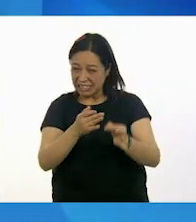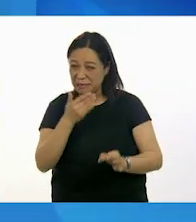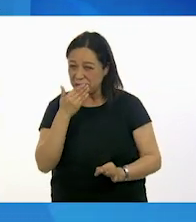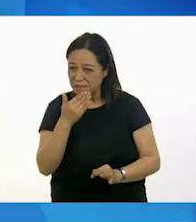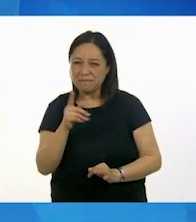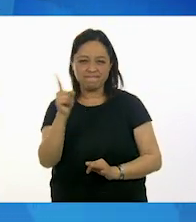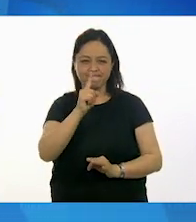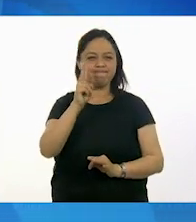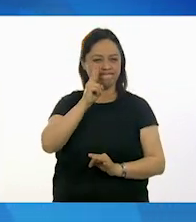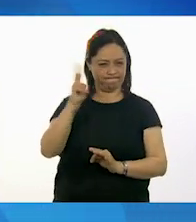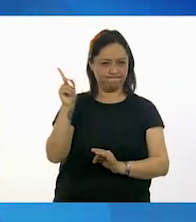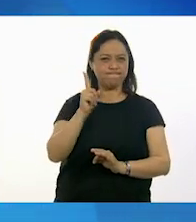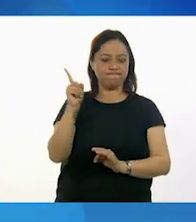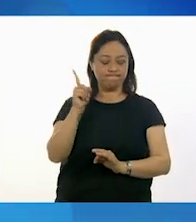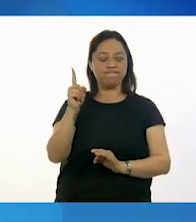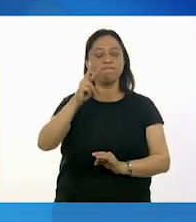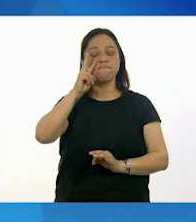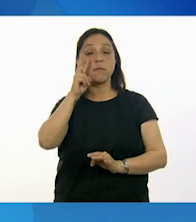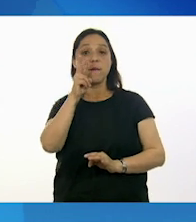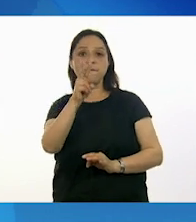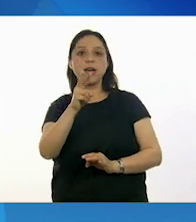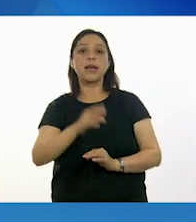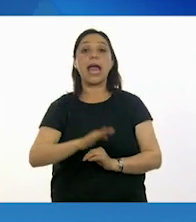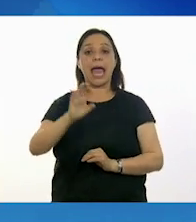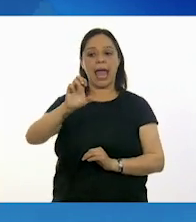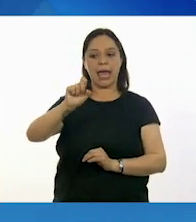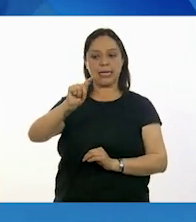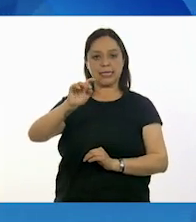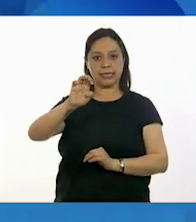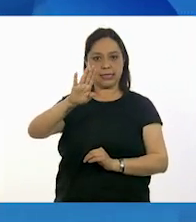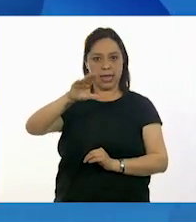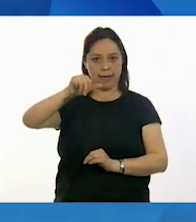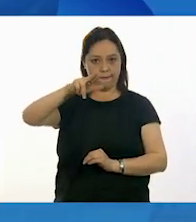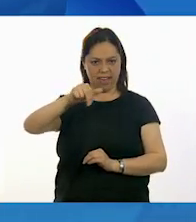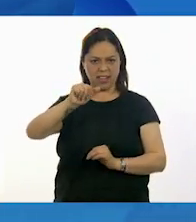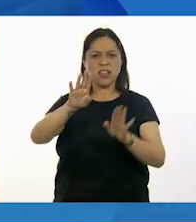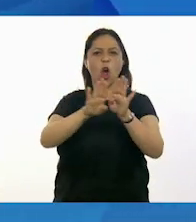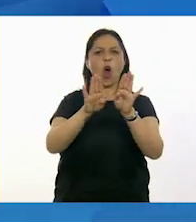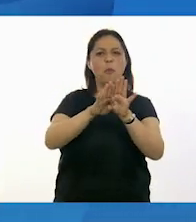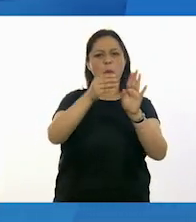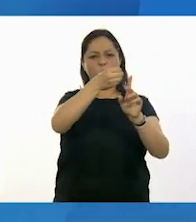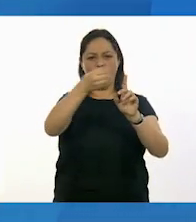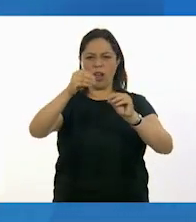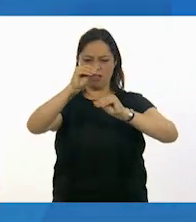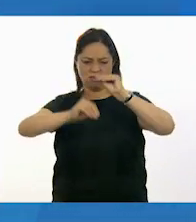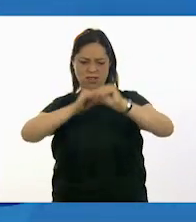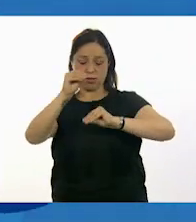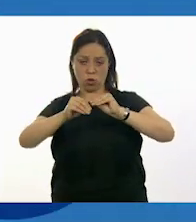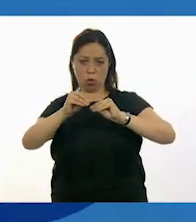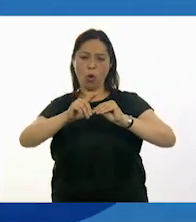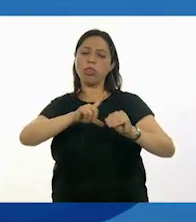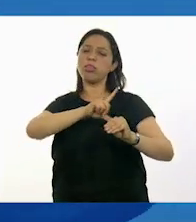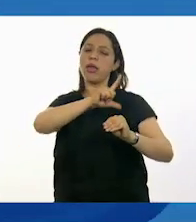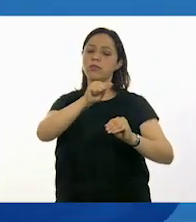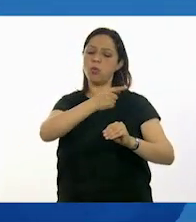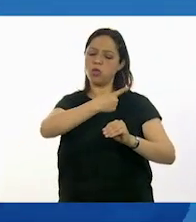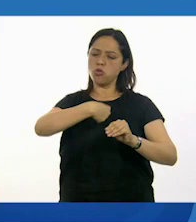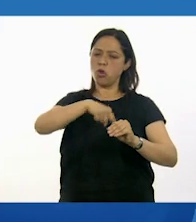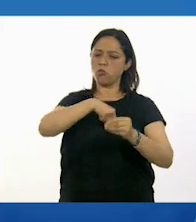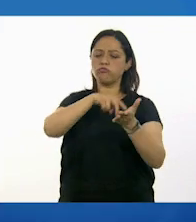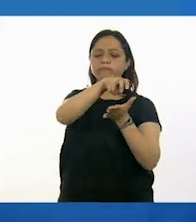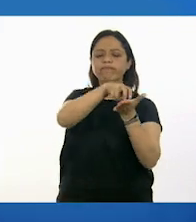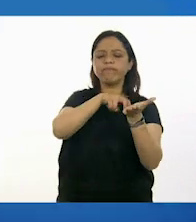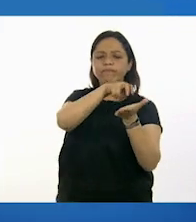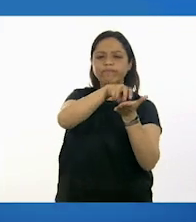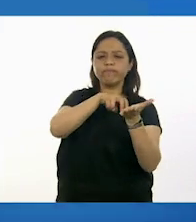poder ver. Por ejemplo, leamos la información que Esteban, cómo la organizó y vamos a ver cómo nosotros podemos acomodarla en nuestra